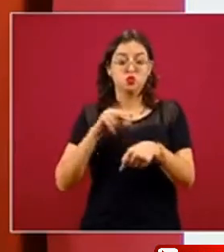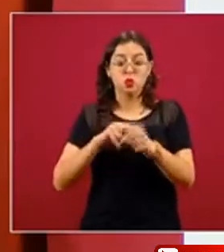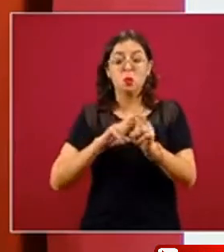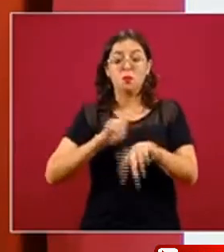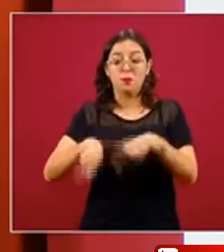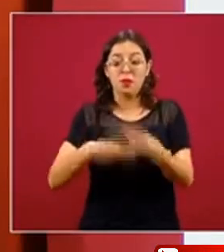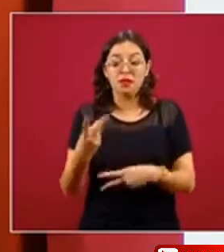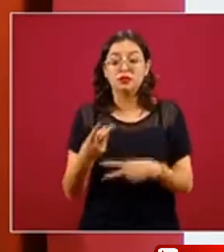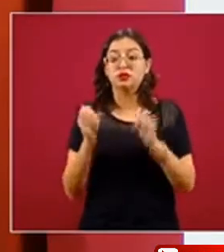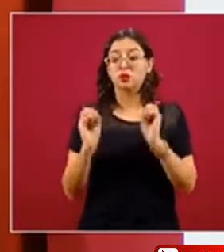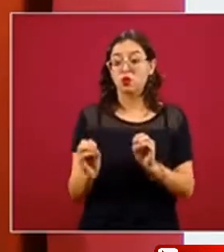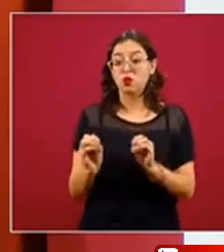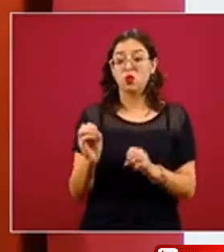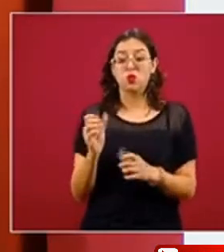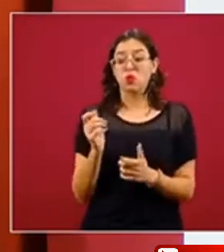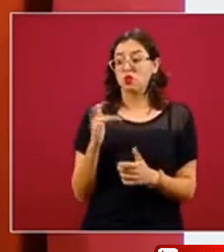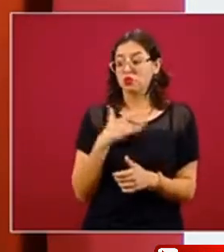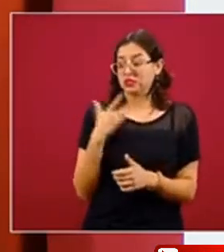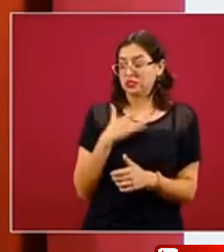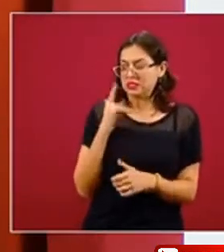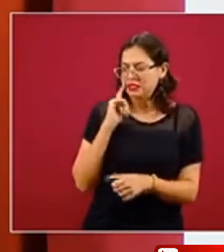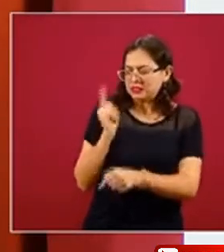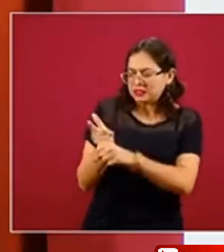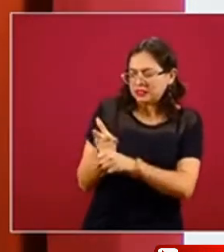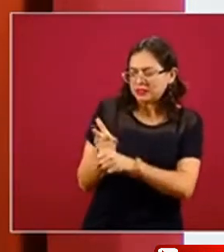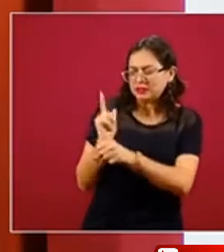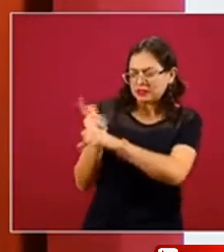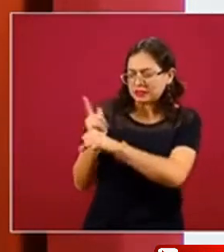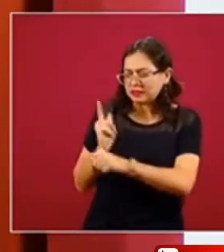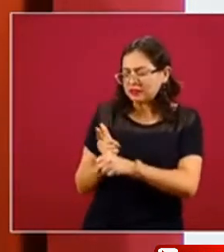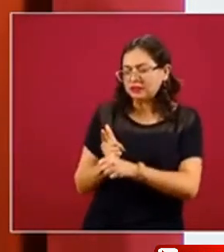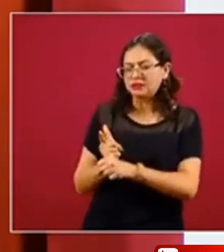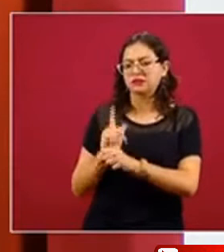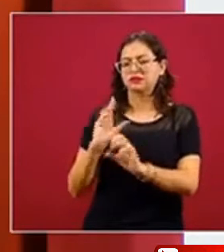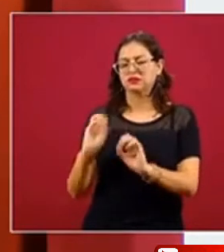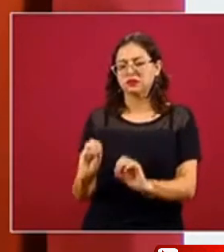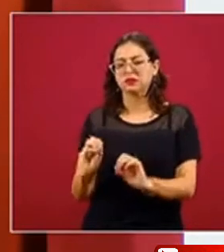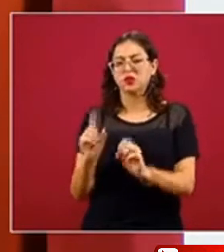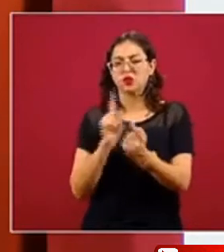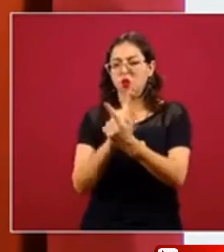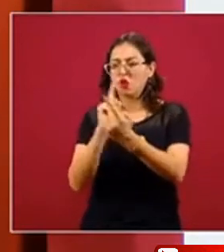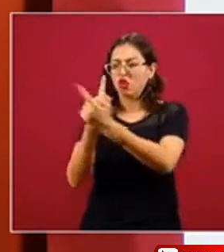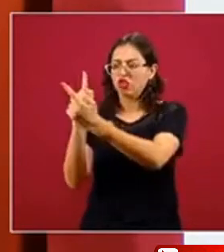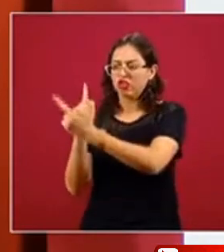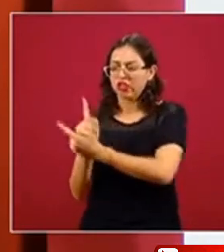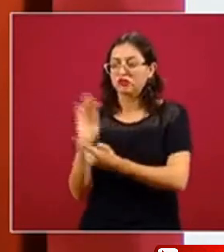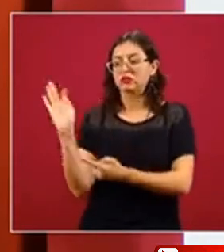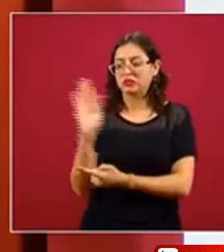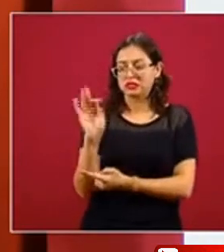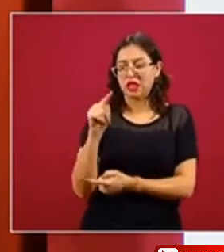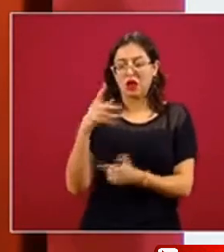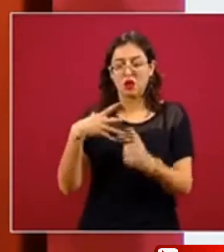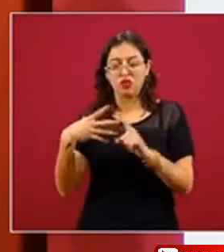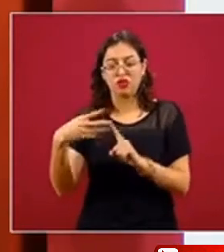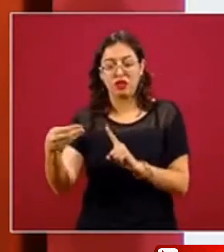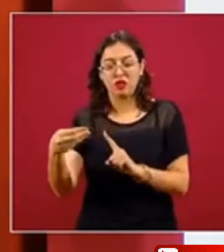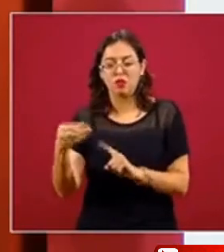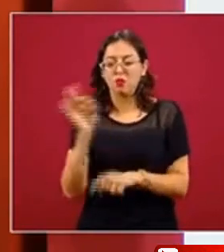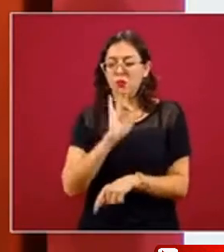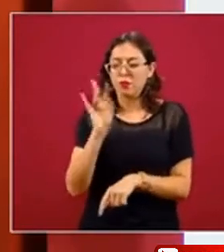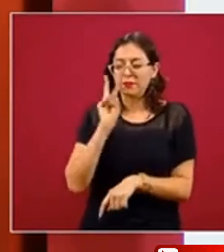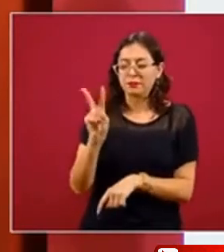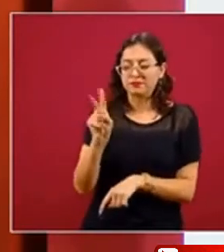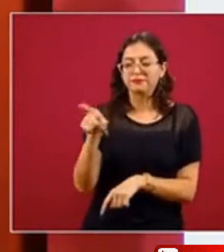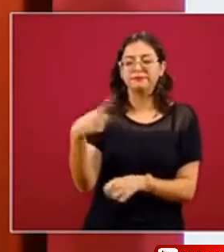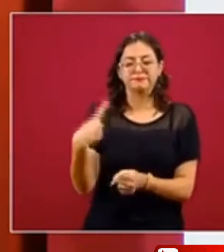es detectada en un estudio de brote o es detectada a partir de un estudio de contactos. Se puede reconocer que es